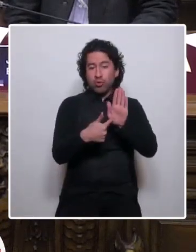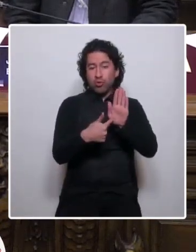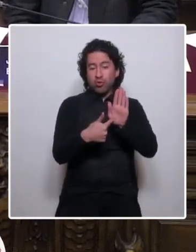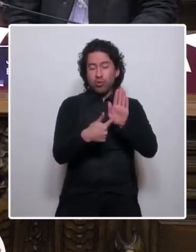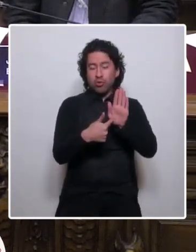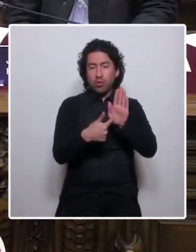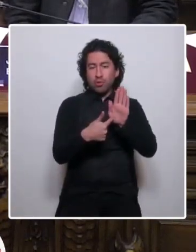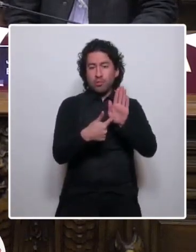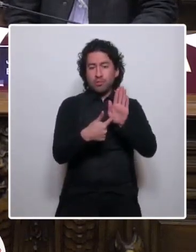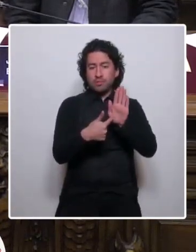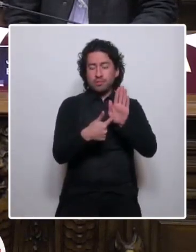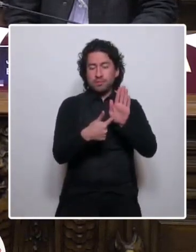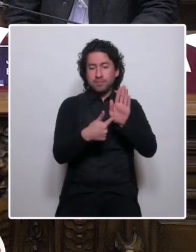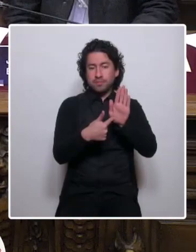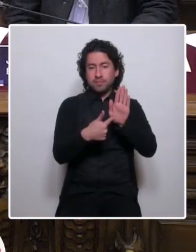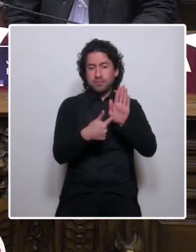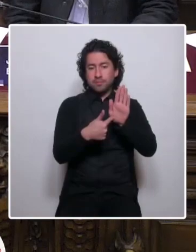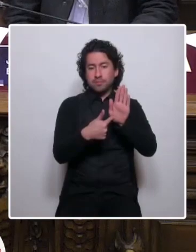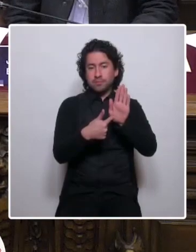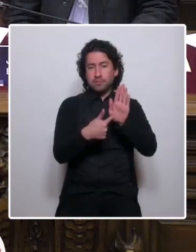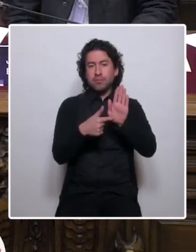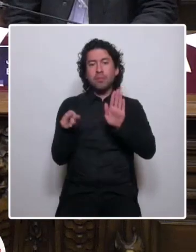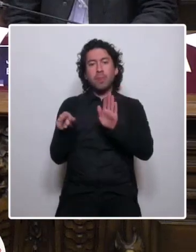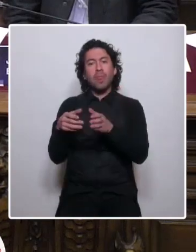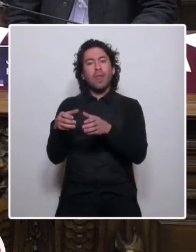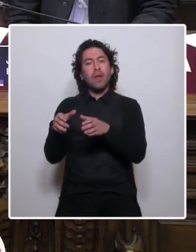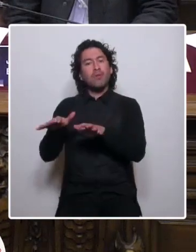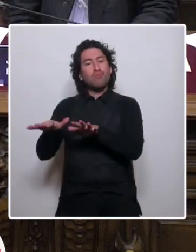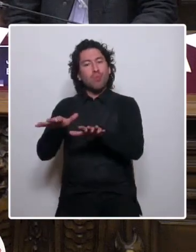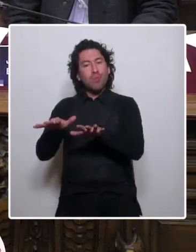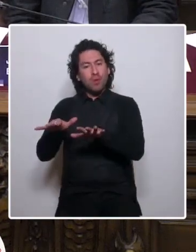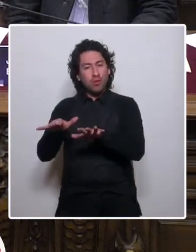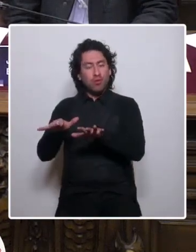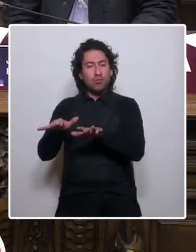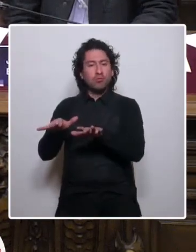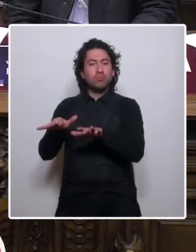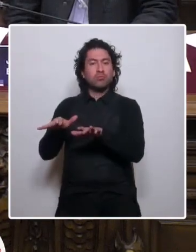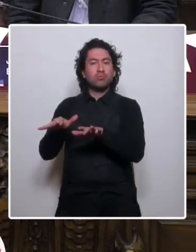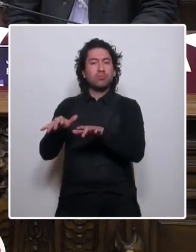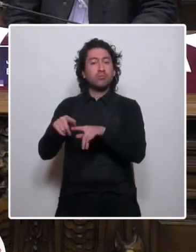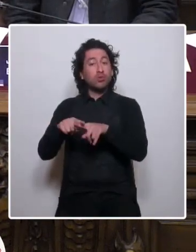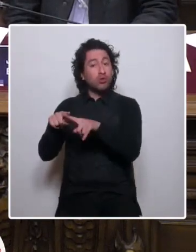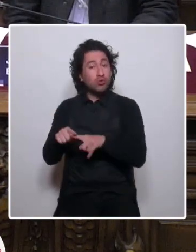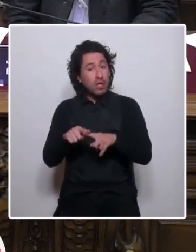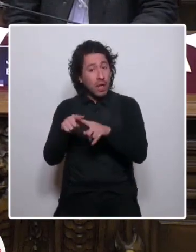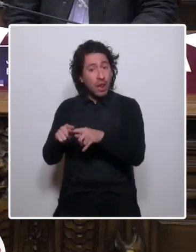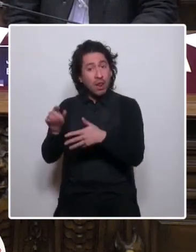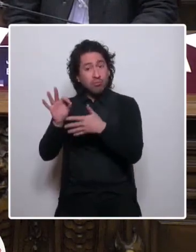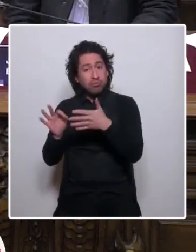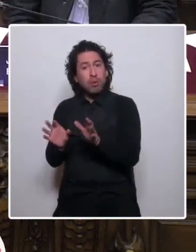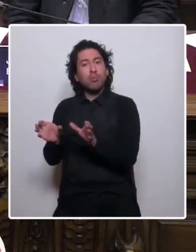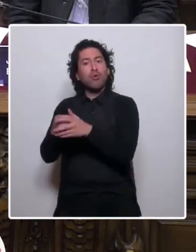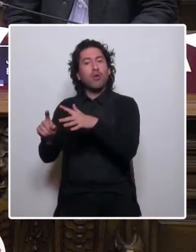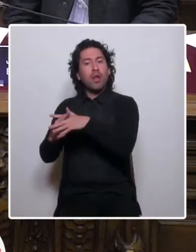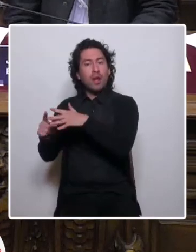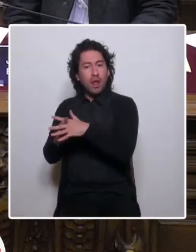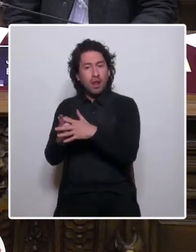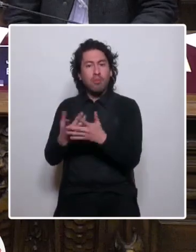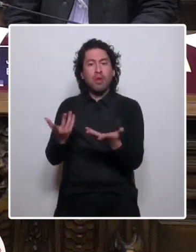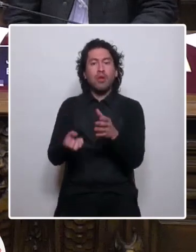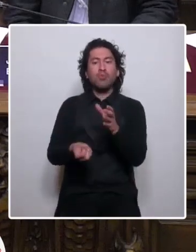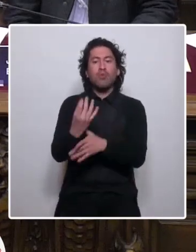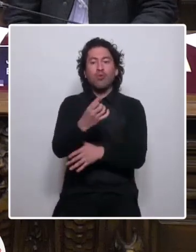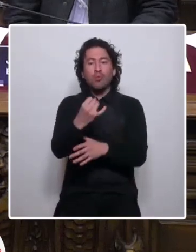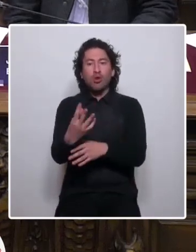la enmienda de Movimientos Sociales y Lista del Pueblo y Pueblos Originarios para intercalar un nuevo numeral